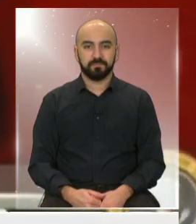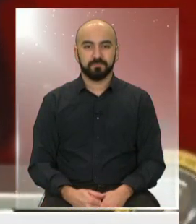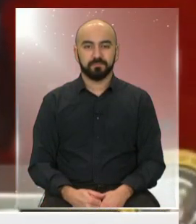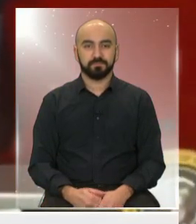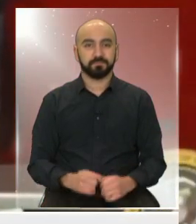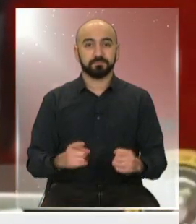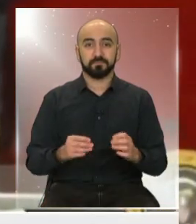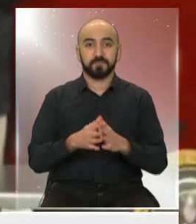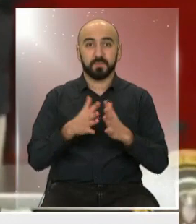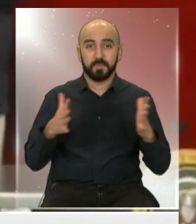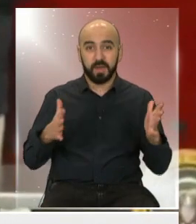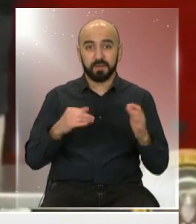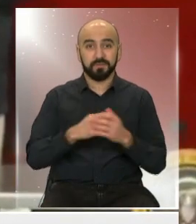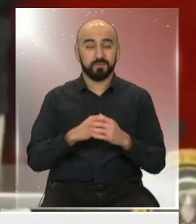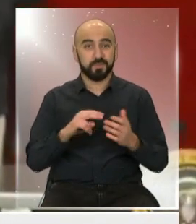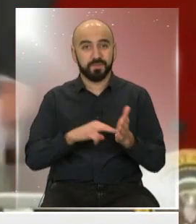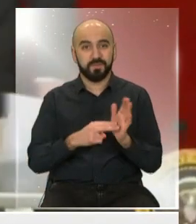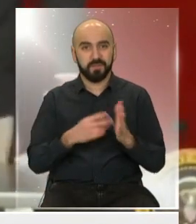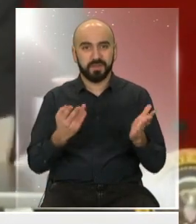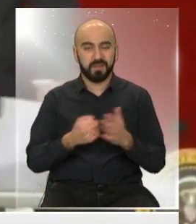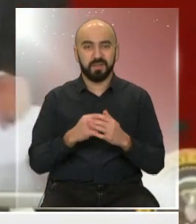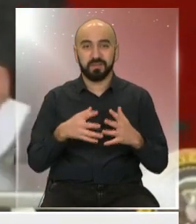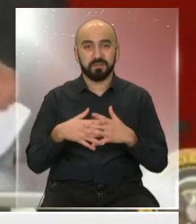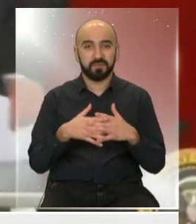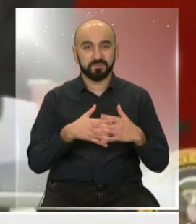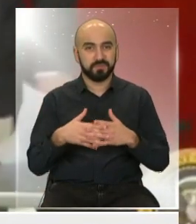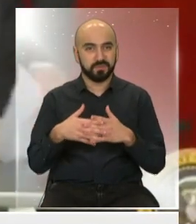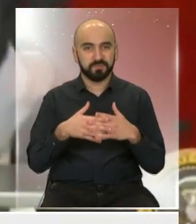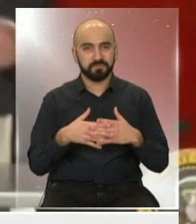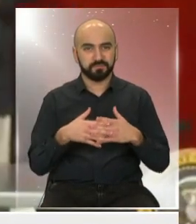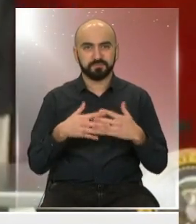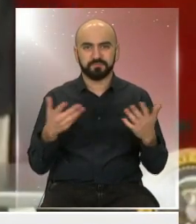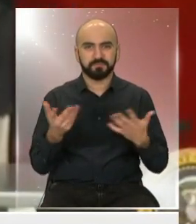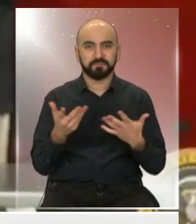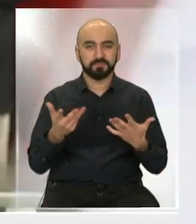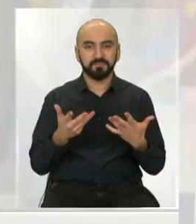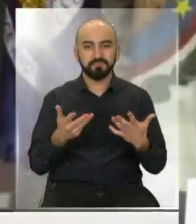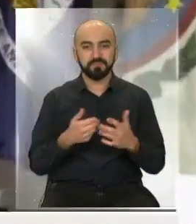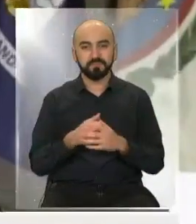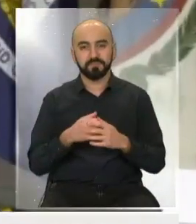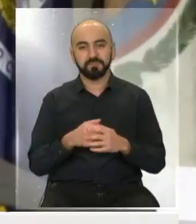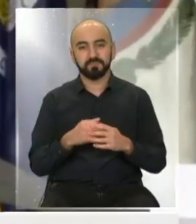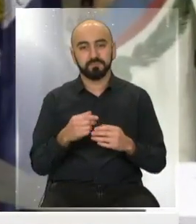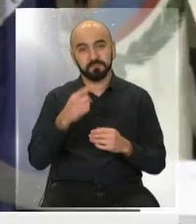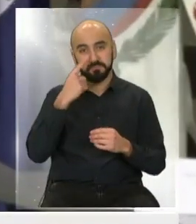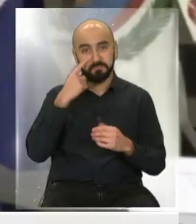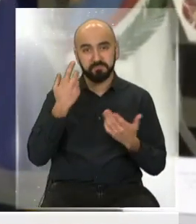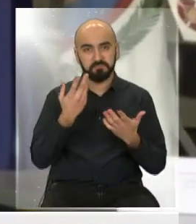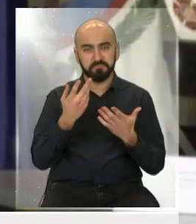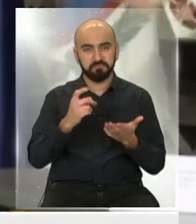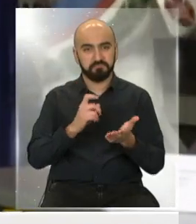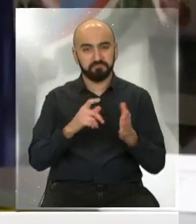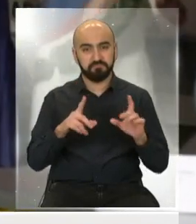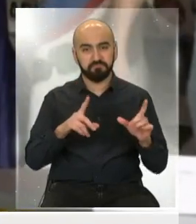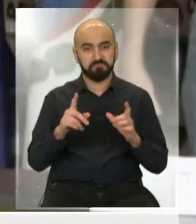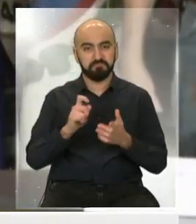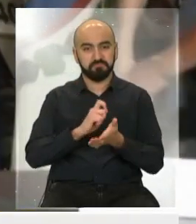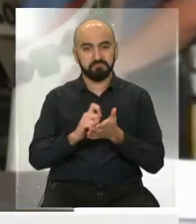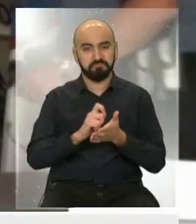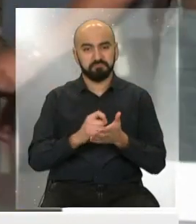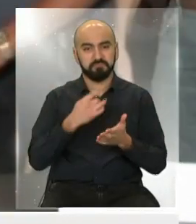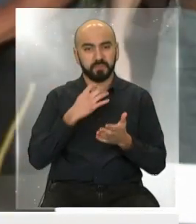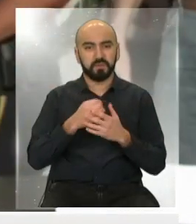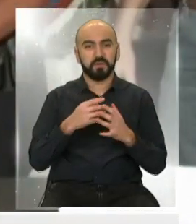Y bastante polémica ha generado en Estados Unidos la siguiente acción. Estamos viendo ahí la imagen porque durante el fin de